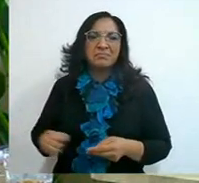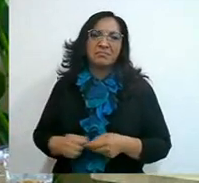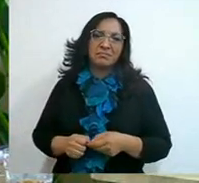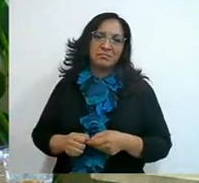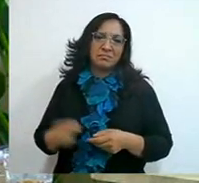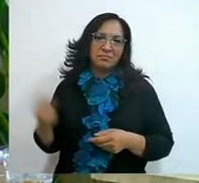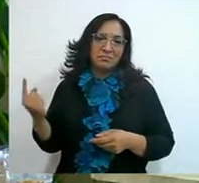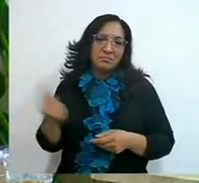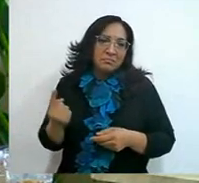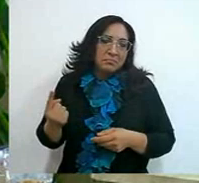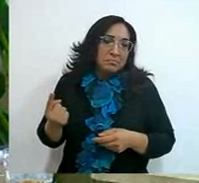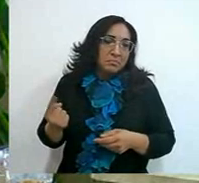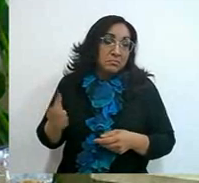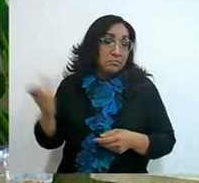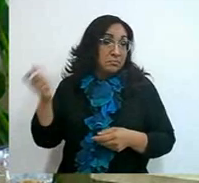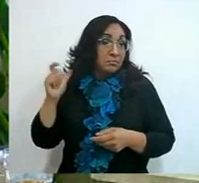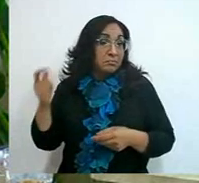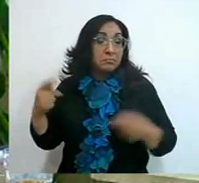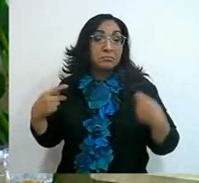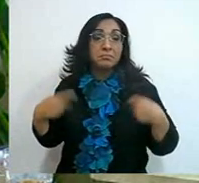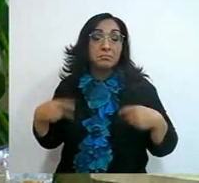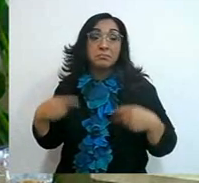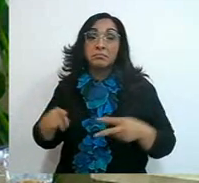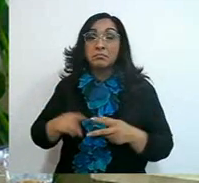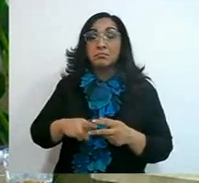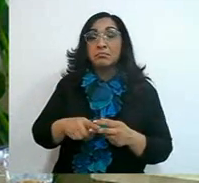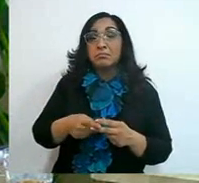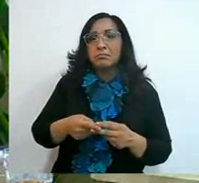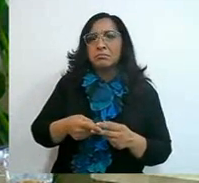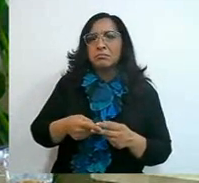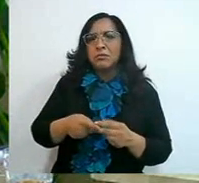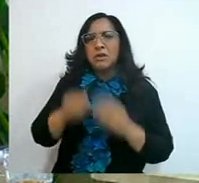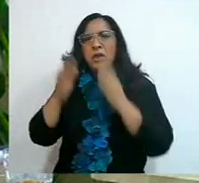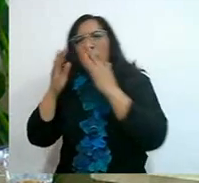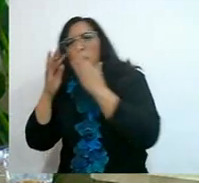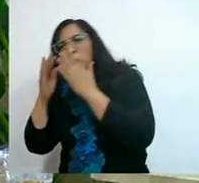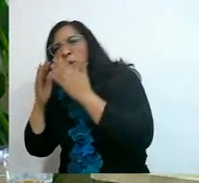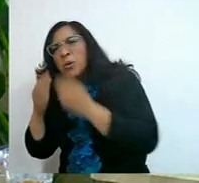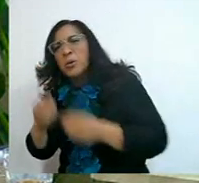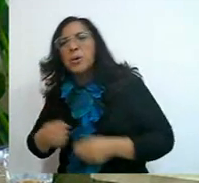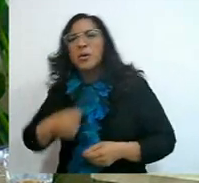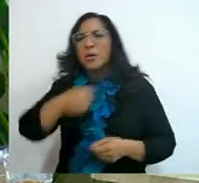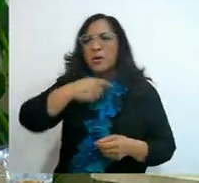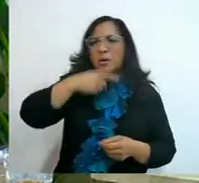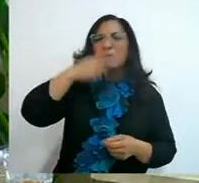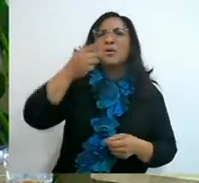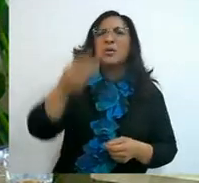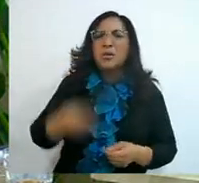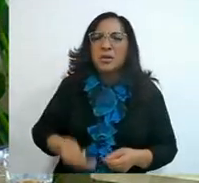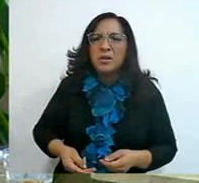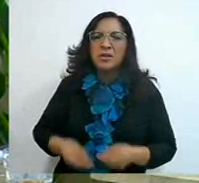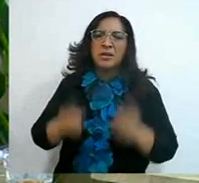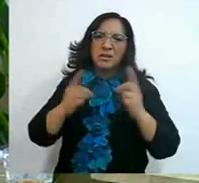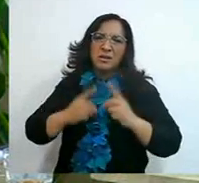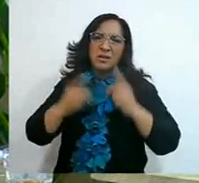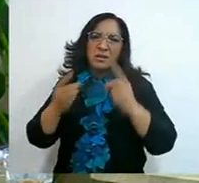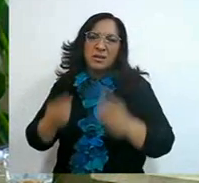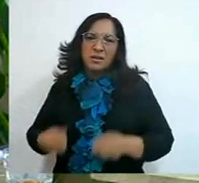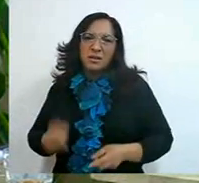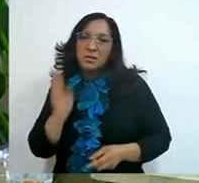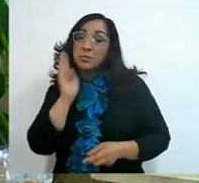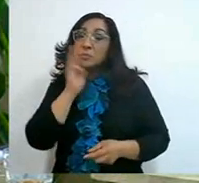Que cuando la gente empieza a calumniar, a hablar falso testimonio de